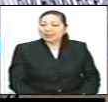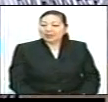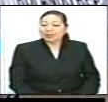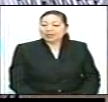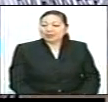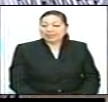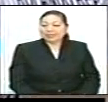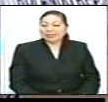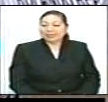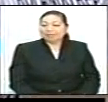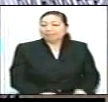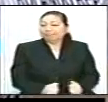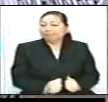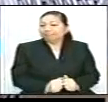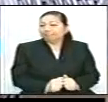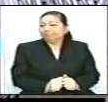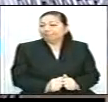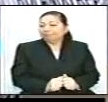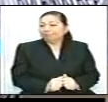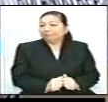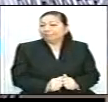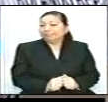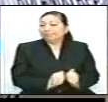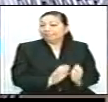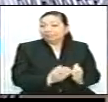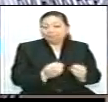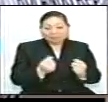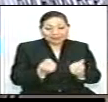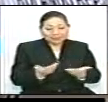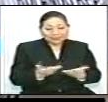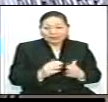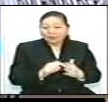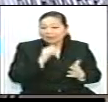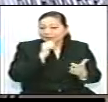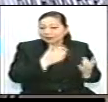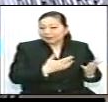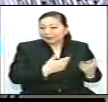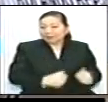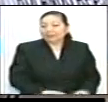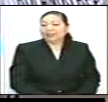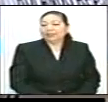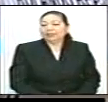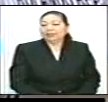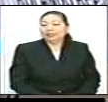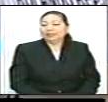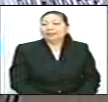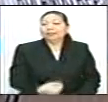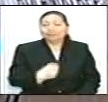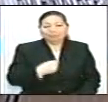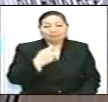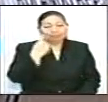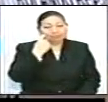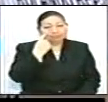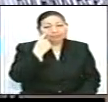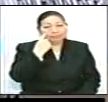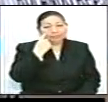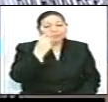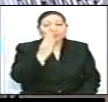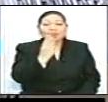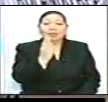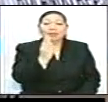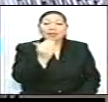y con las mineras. Ese es un tema pendiente. Conozco de cerca el problema de Las